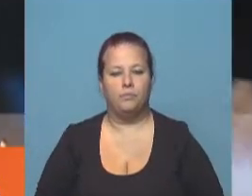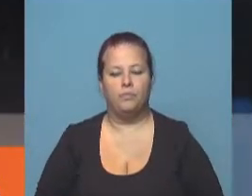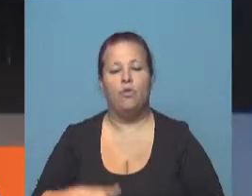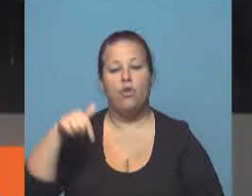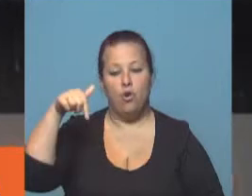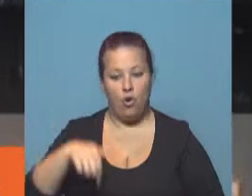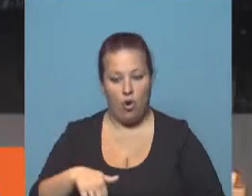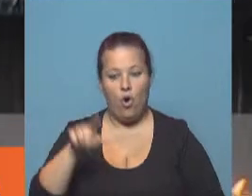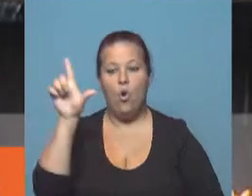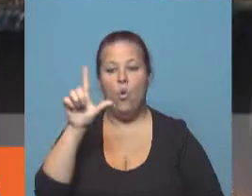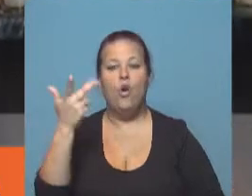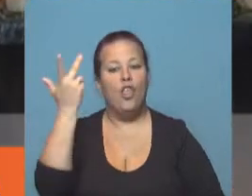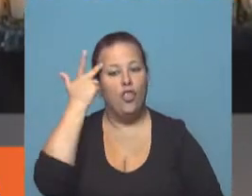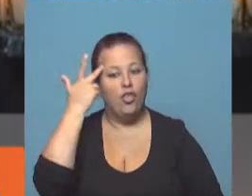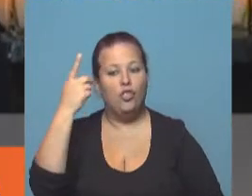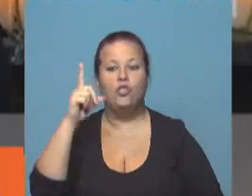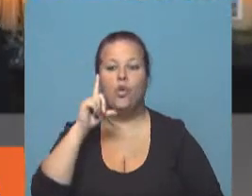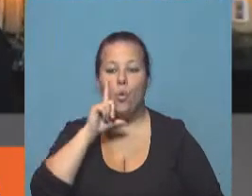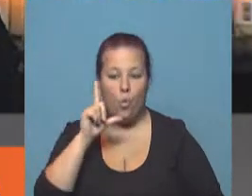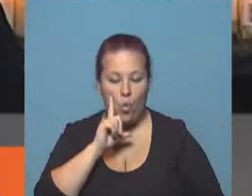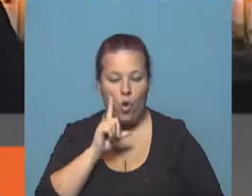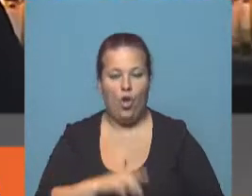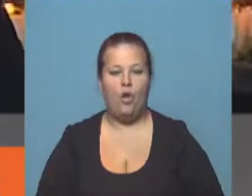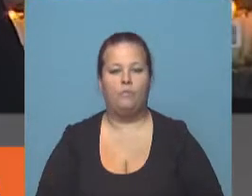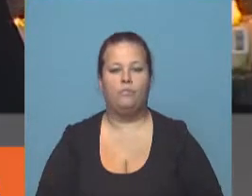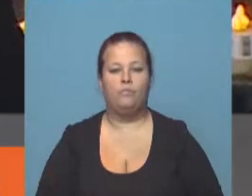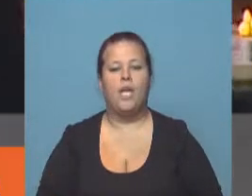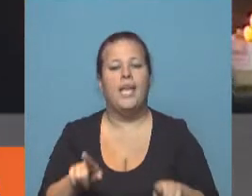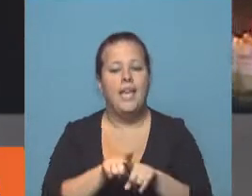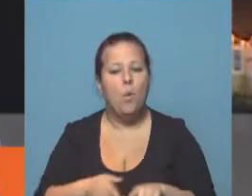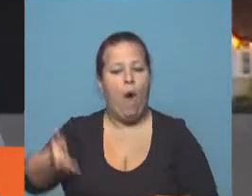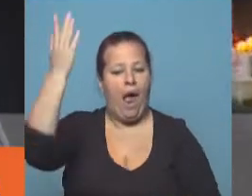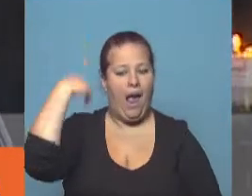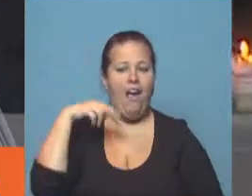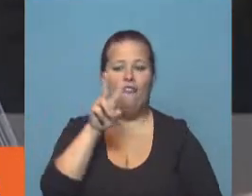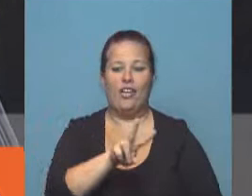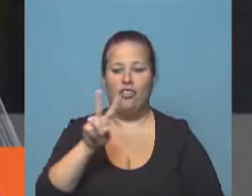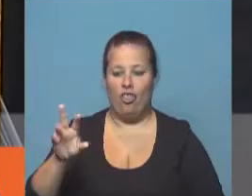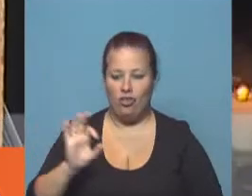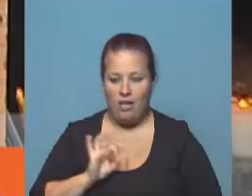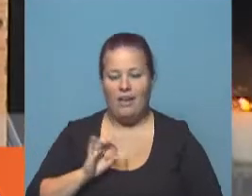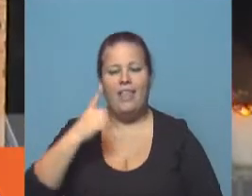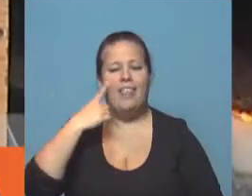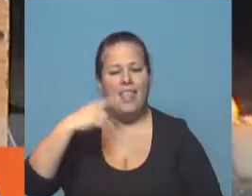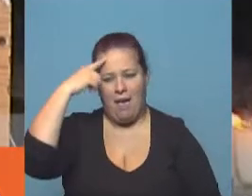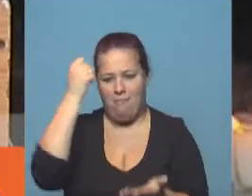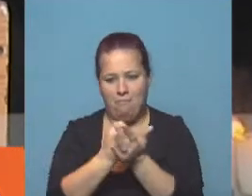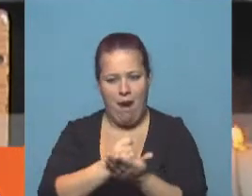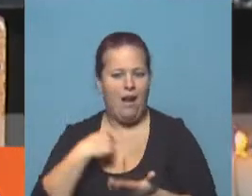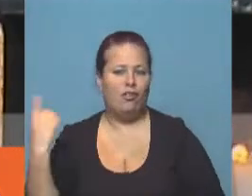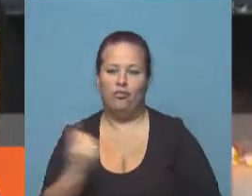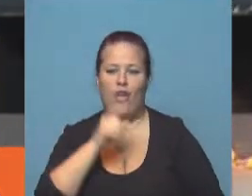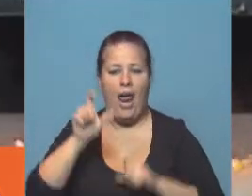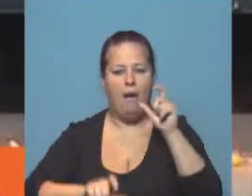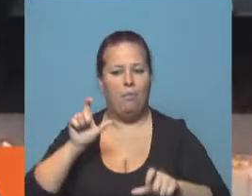hoy, lunes 18 de julio, igual que hace 22 años, un día imborrable en la memoria de todos